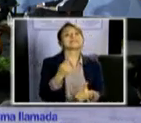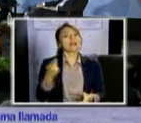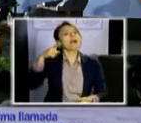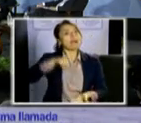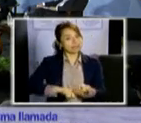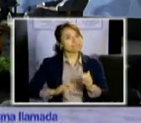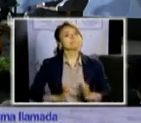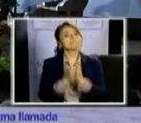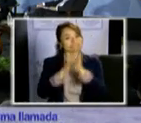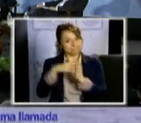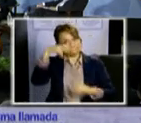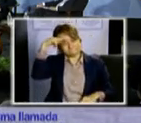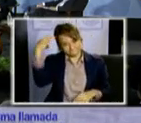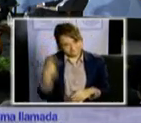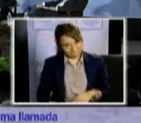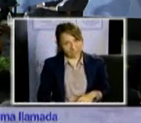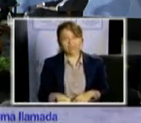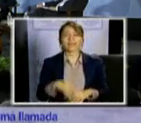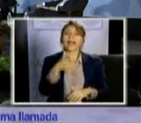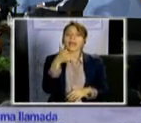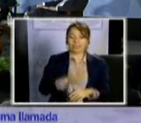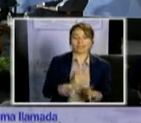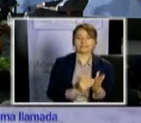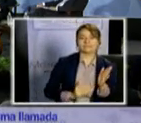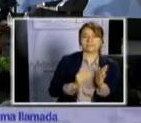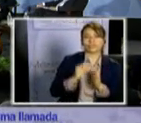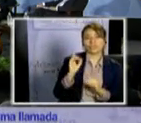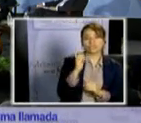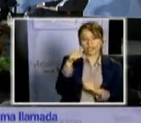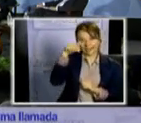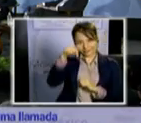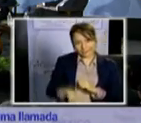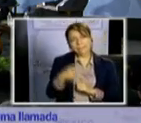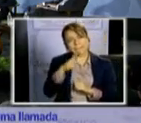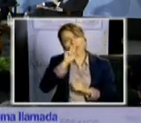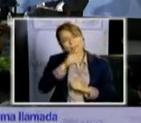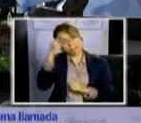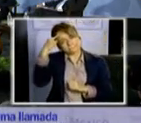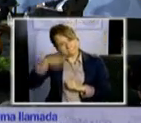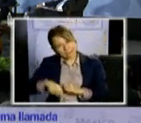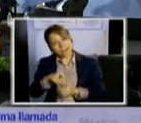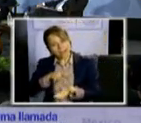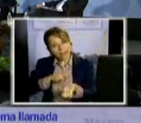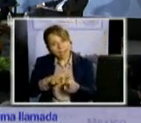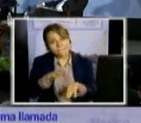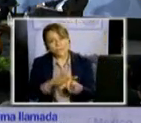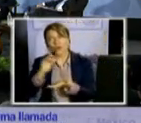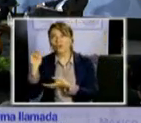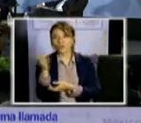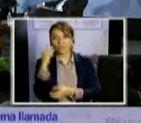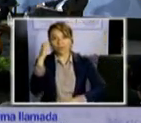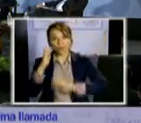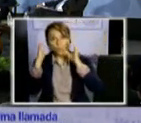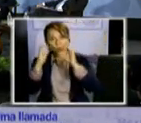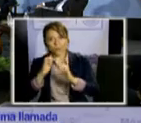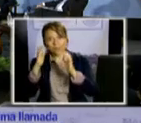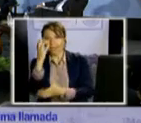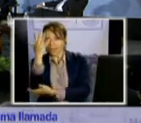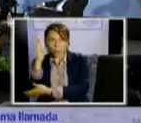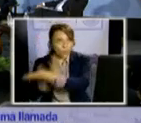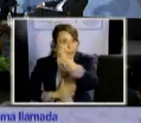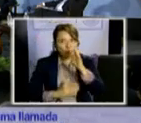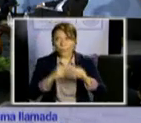bueno, 10 millones aquí, pero 20 al Fondo Ambiental, pero que también me gustaría que se empezara por casa. El Fondo para